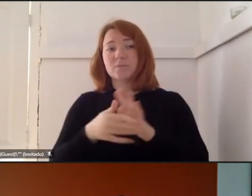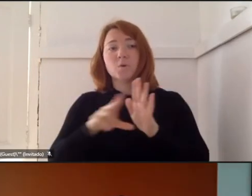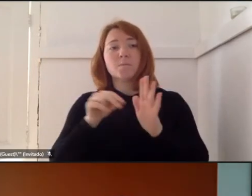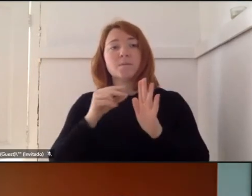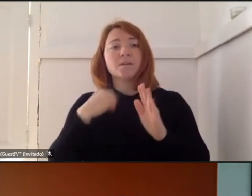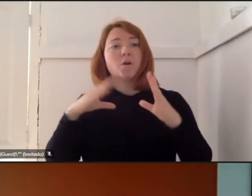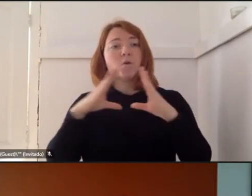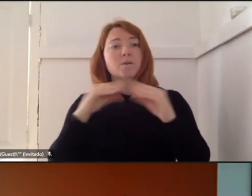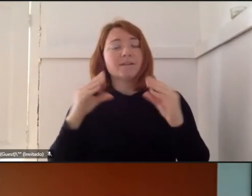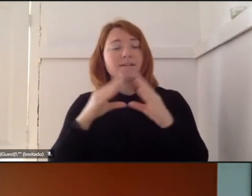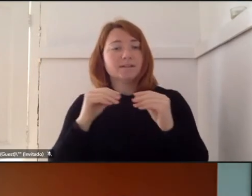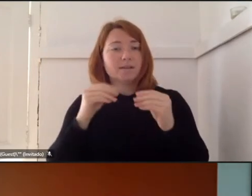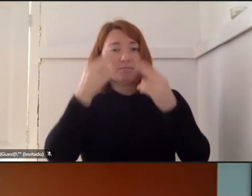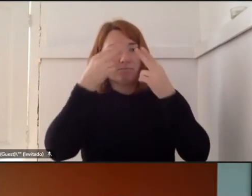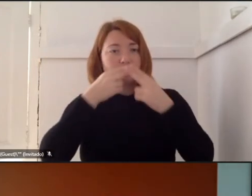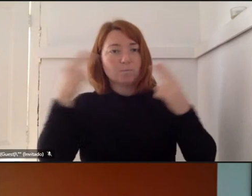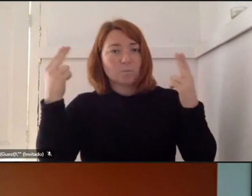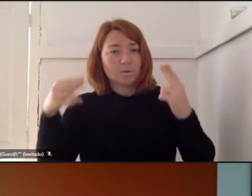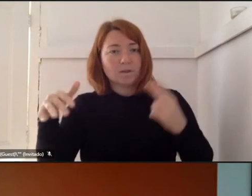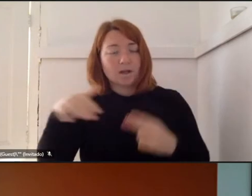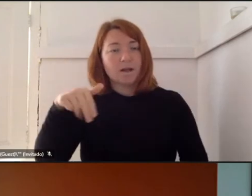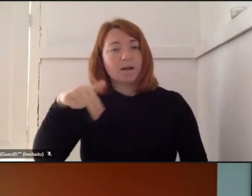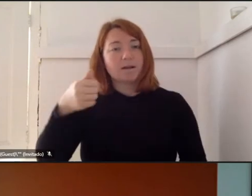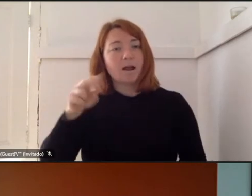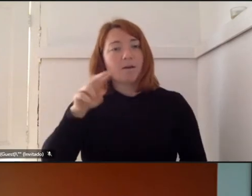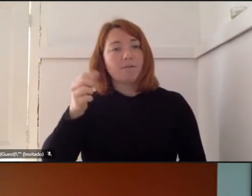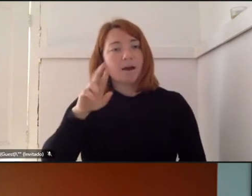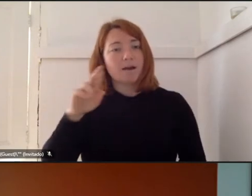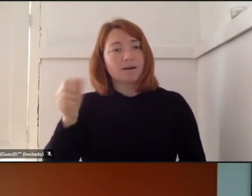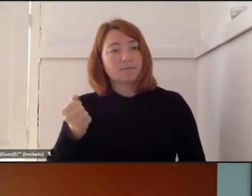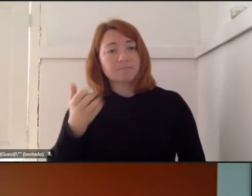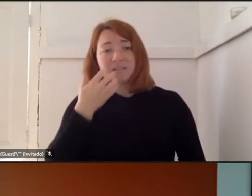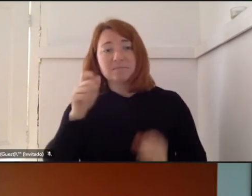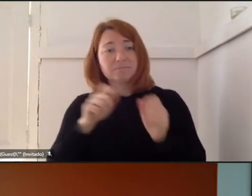de Navarra. Espera, si me sale ya comparto